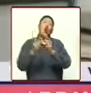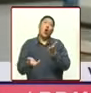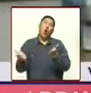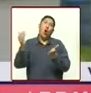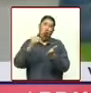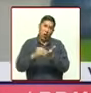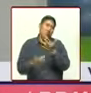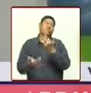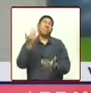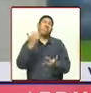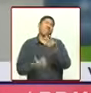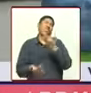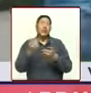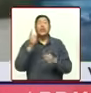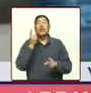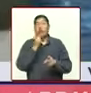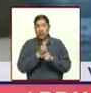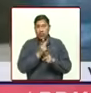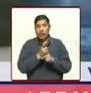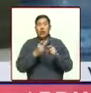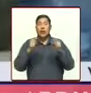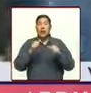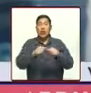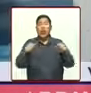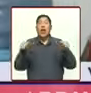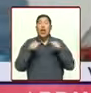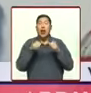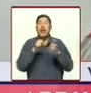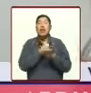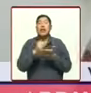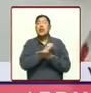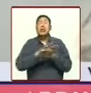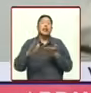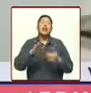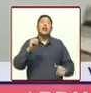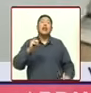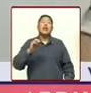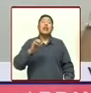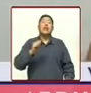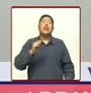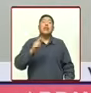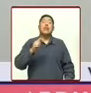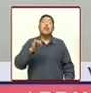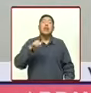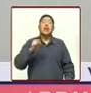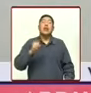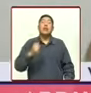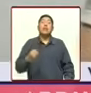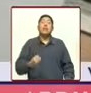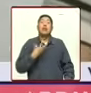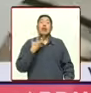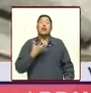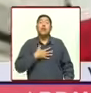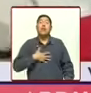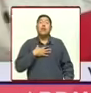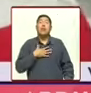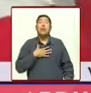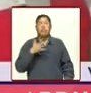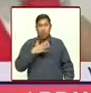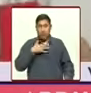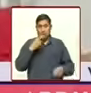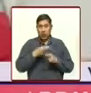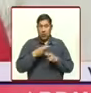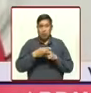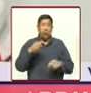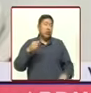activado nuevamente y es precisamente por el área de San Matías. ¿Cómo está? Muy buenas noches. Coméntenos, por favor, la situación. Muy buenas noches. Mi nombre es